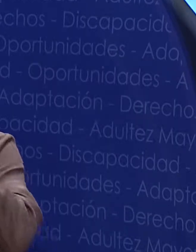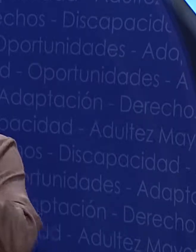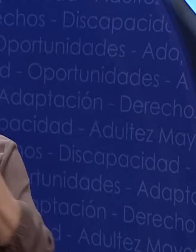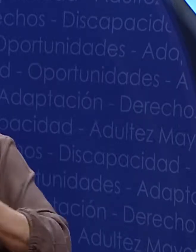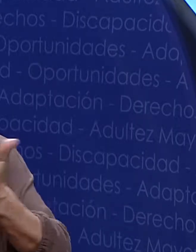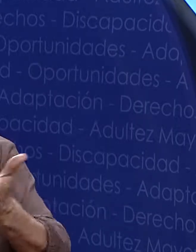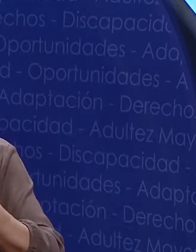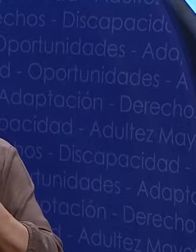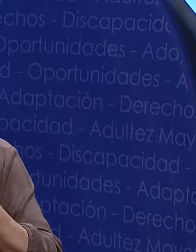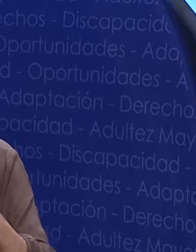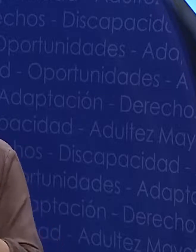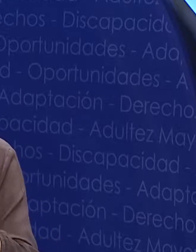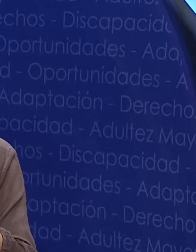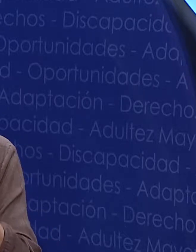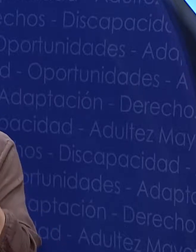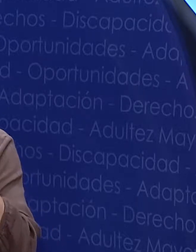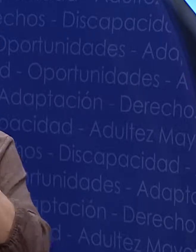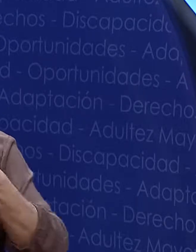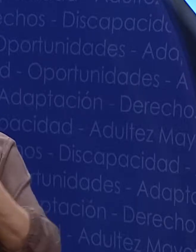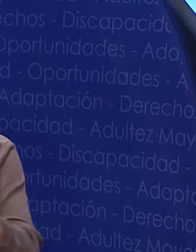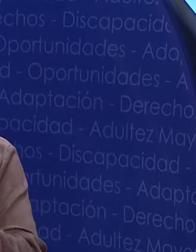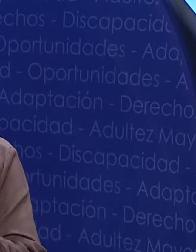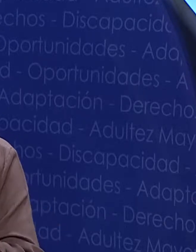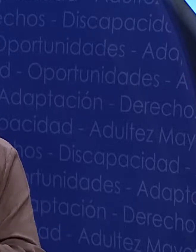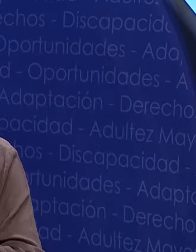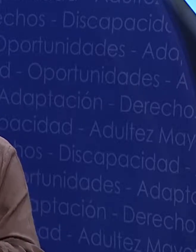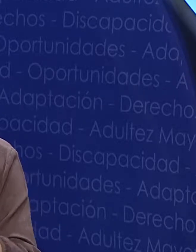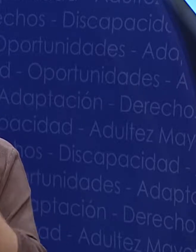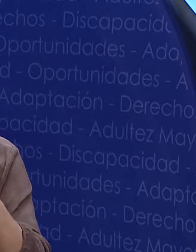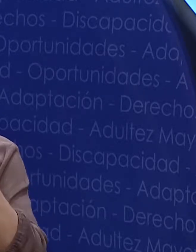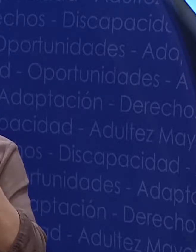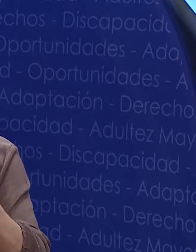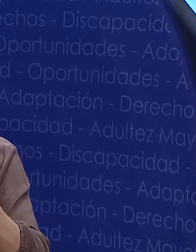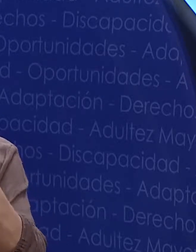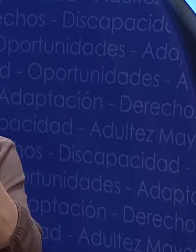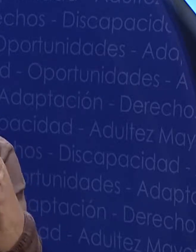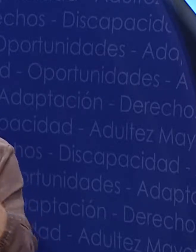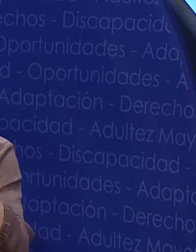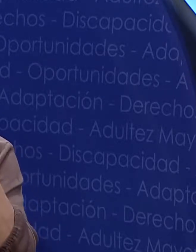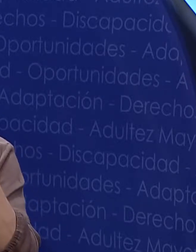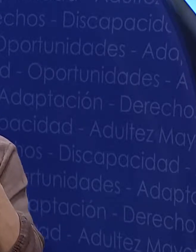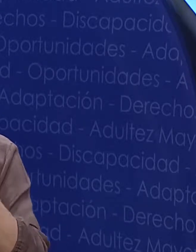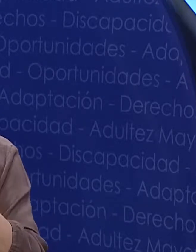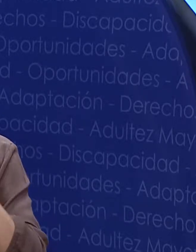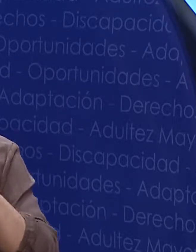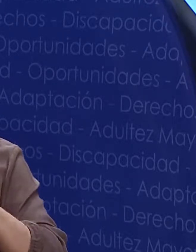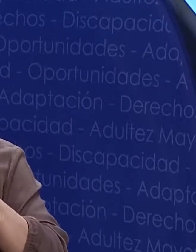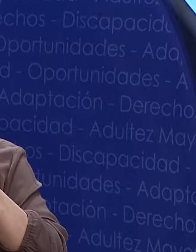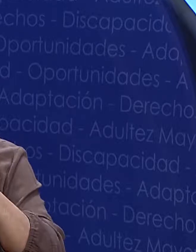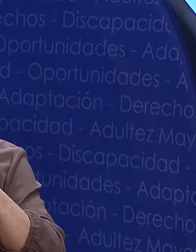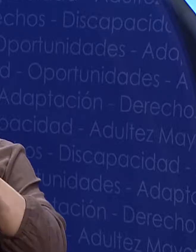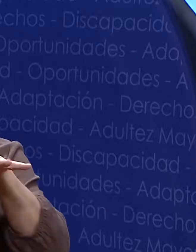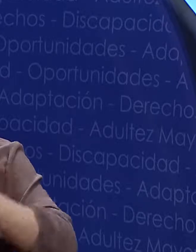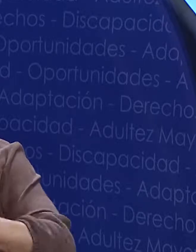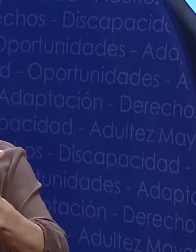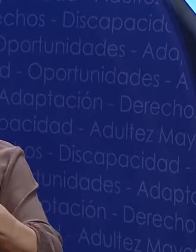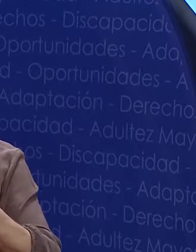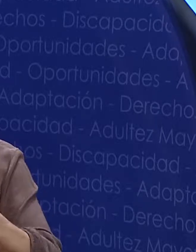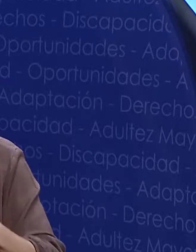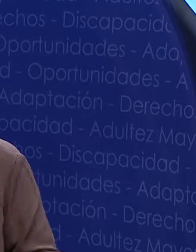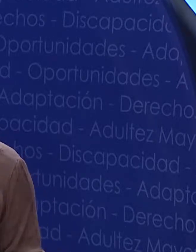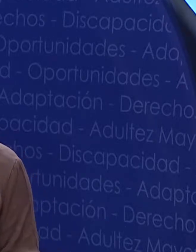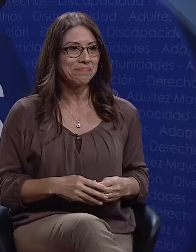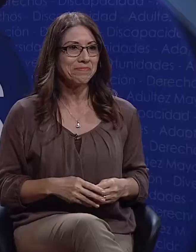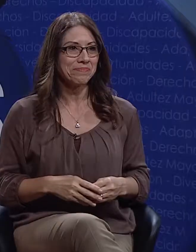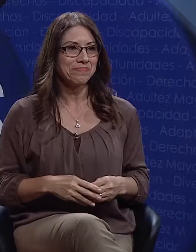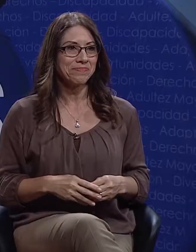por la información de agenda. Ingrese a nuestra página en Facebook donde aparecemos como Nexos para que pueda repasar las actividades de